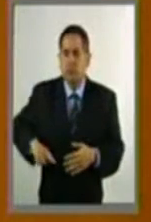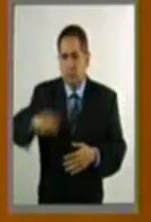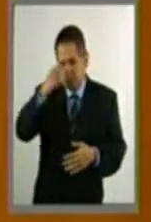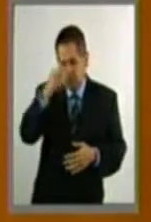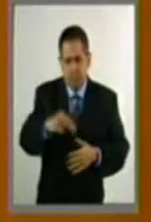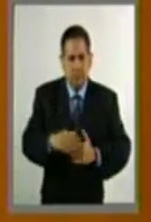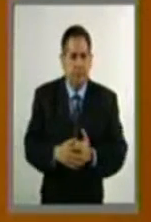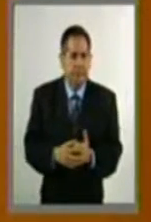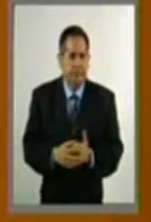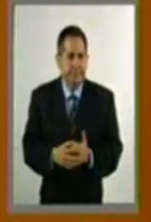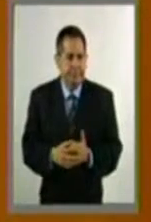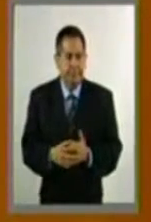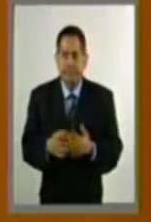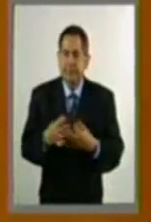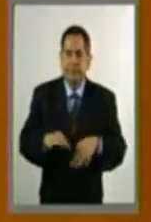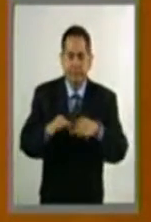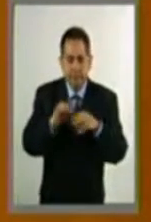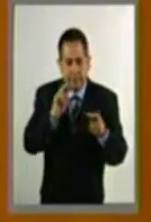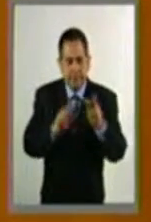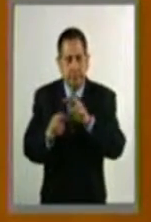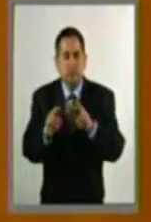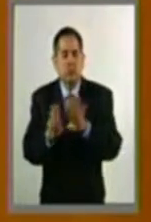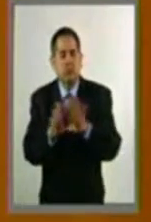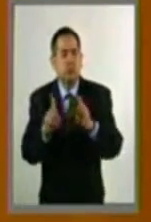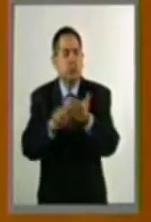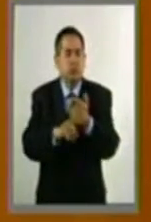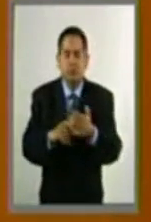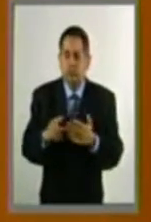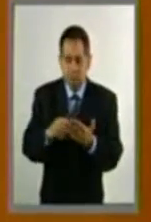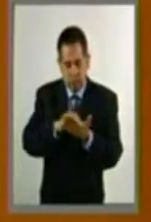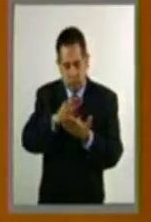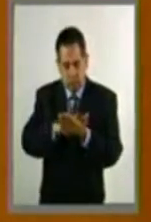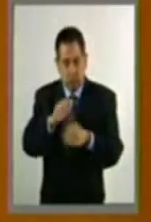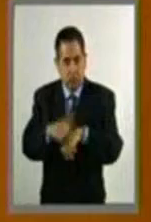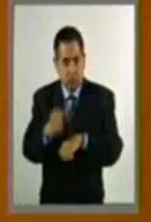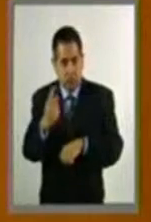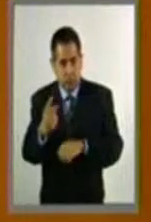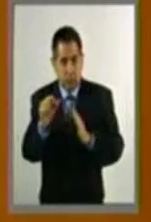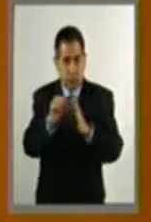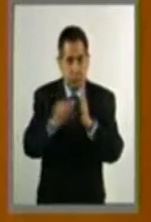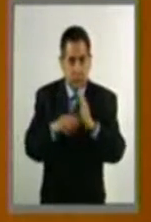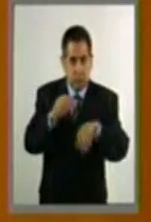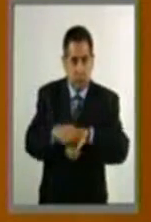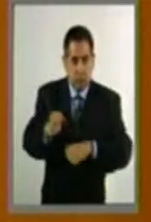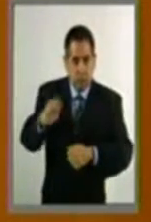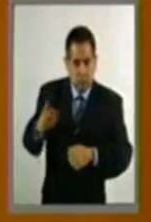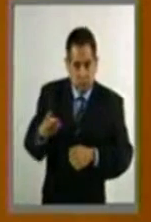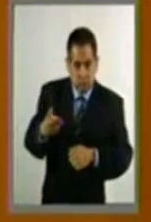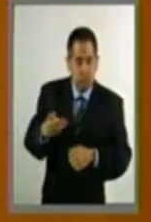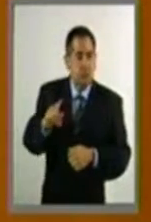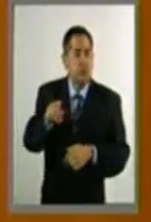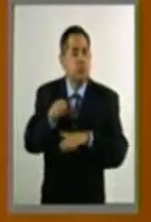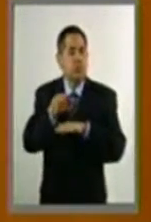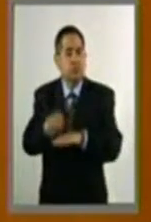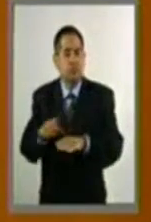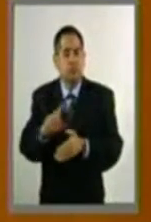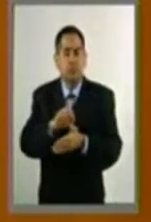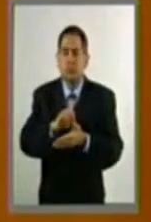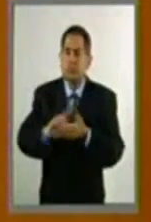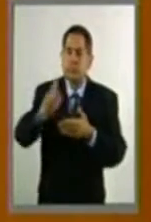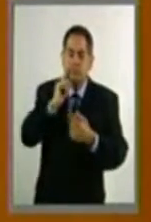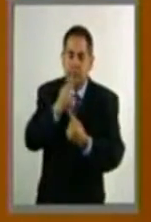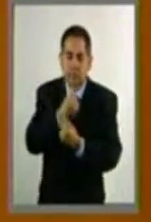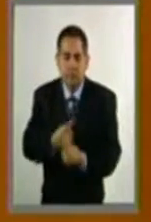mexicano. Dicho principio se encuentra plasmado en el párrafo 1 del artículo 3 de la Convención sobre los Derechos del